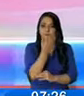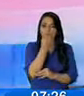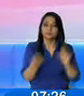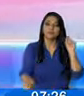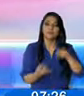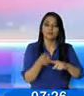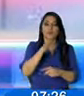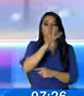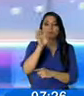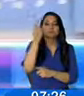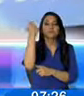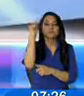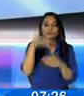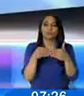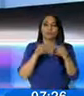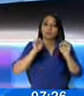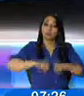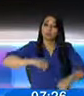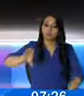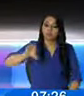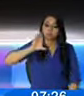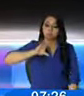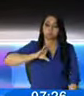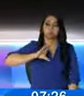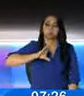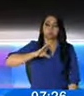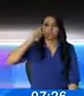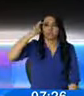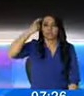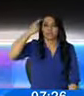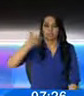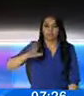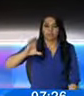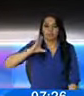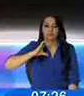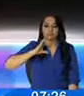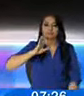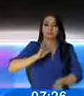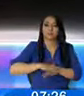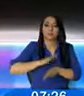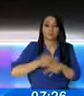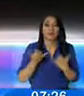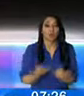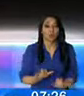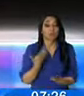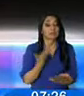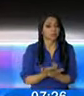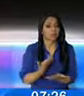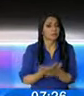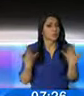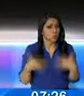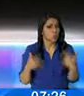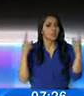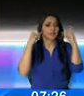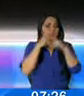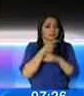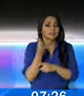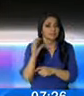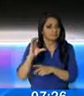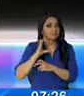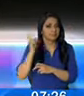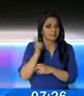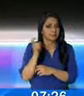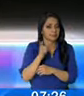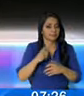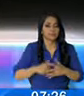400 millones de dólares podría obtener con estas medidas del gobierno en medio de una gran necesidad fiscal como ha anunciado el presidente Lenin